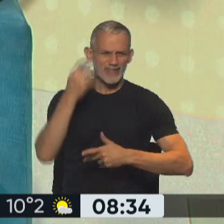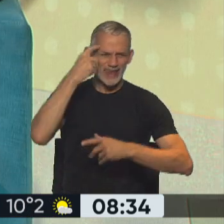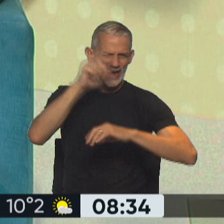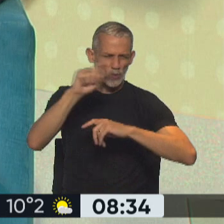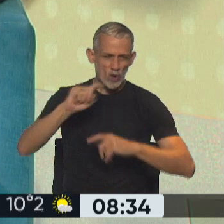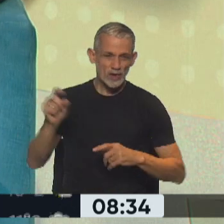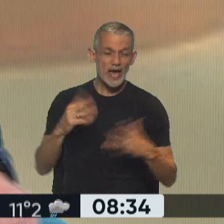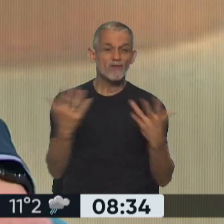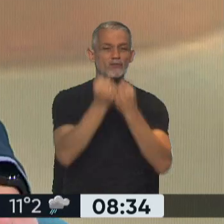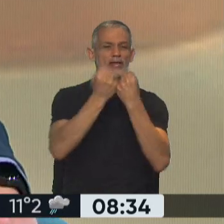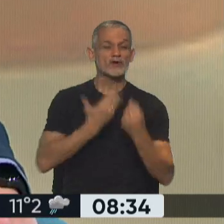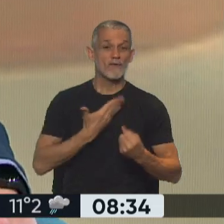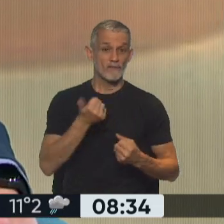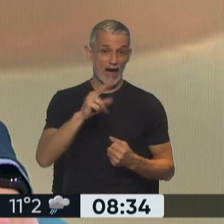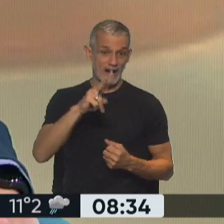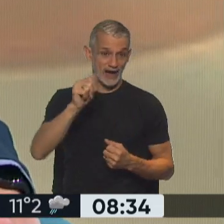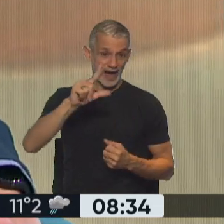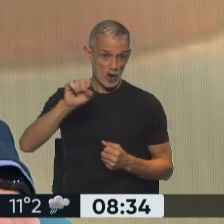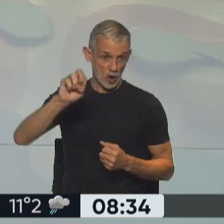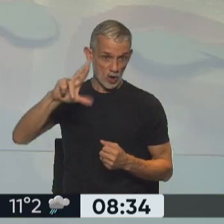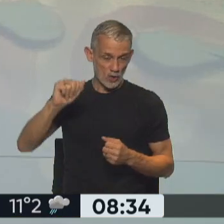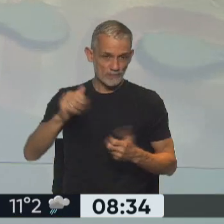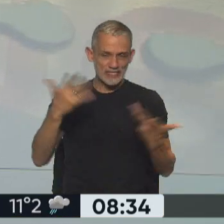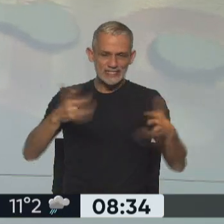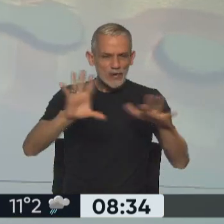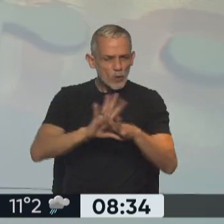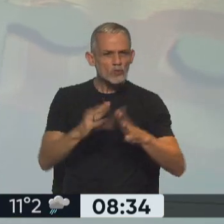de la Fundación Favalorum. Y justo el día de la primavera,